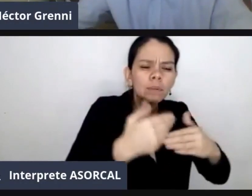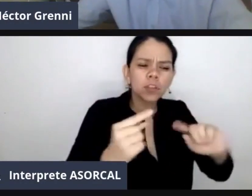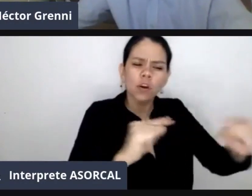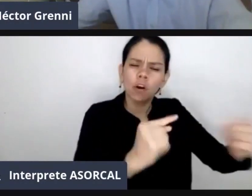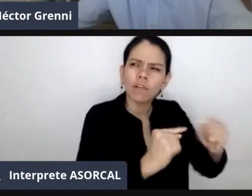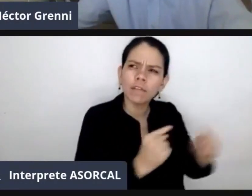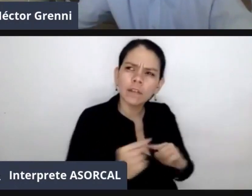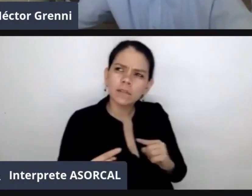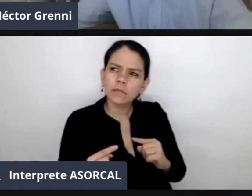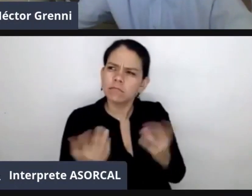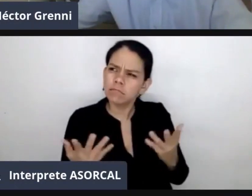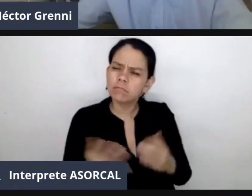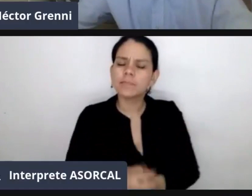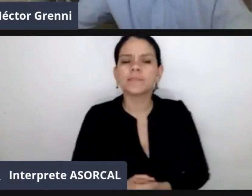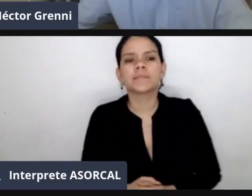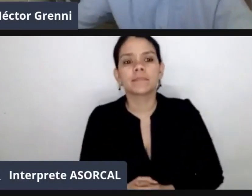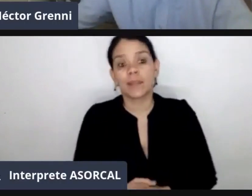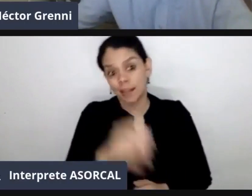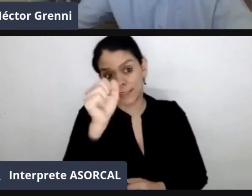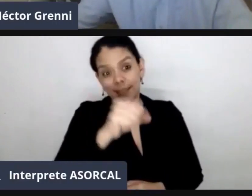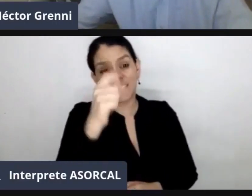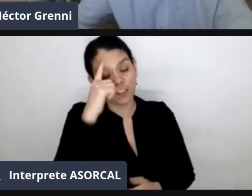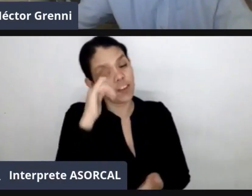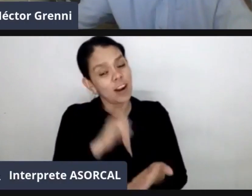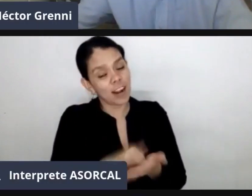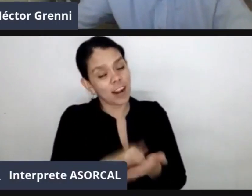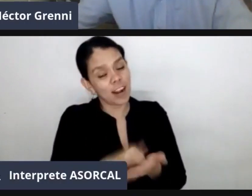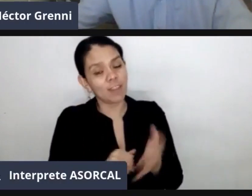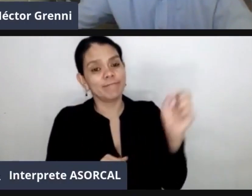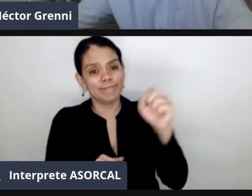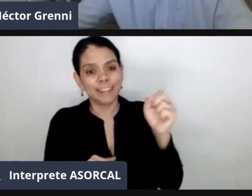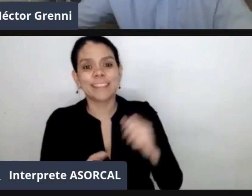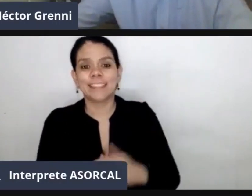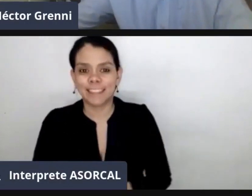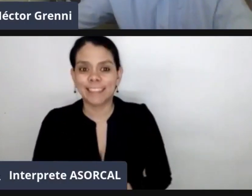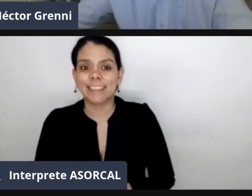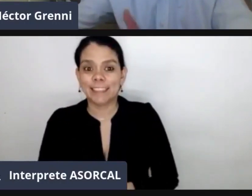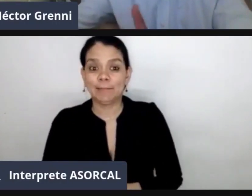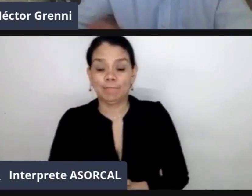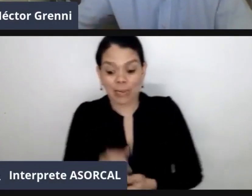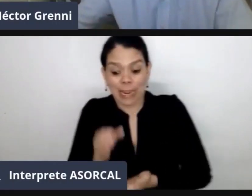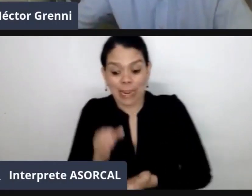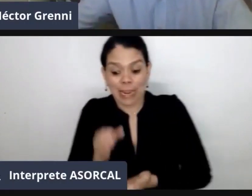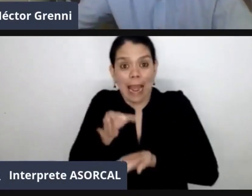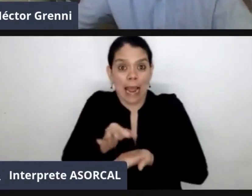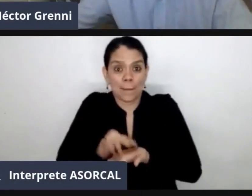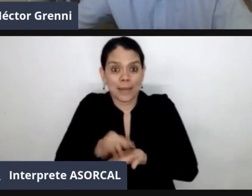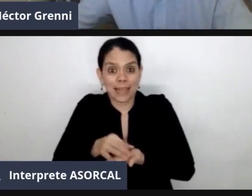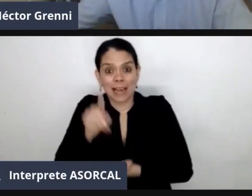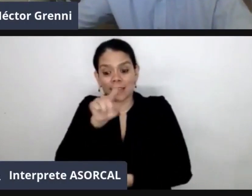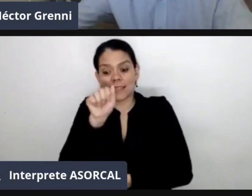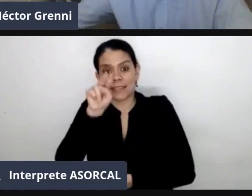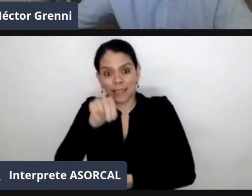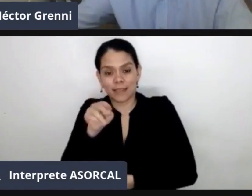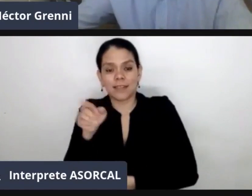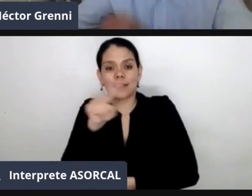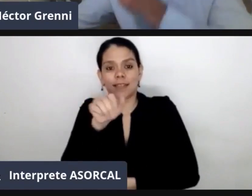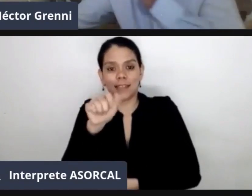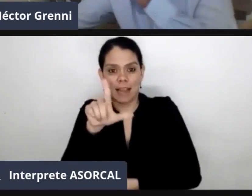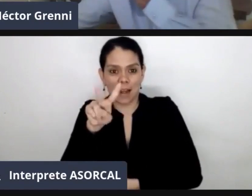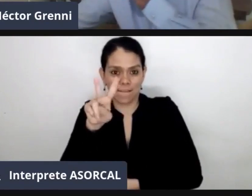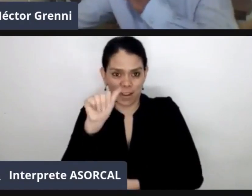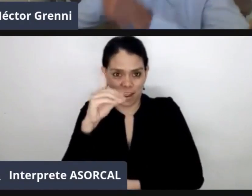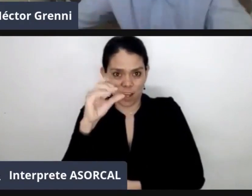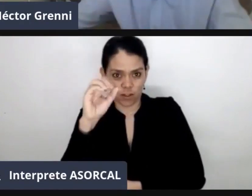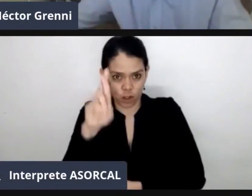Yo creo que sí. En el país hay, además de la capital San Salvador, que debe tener más o menos 1,5 millones de habitantes en el